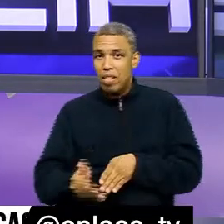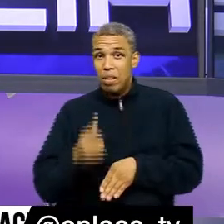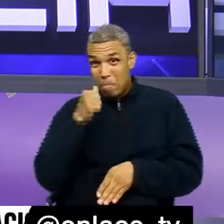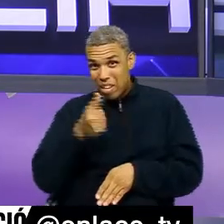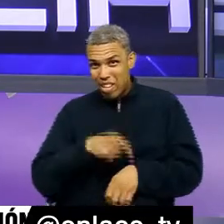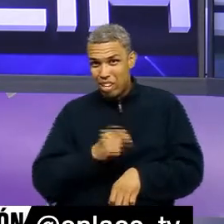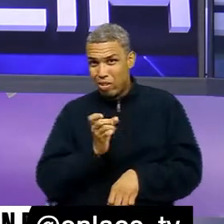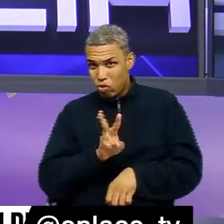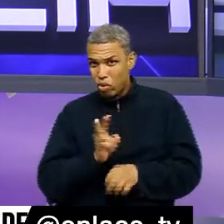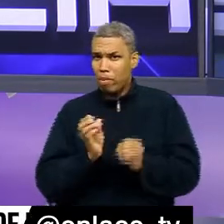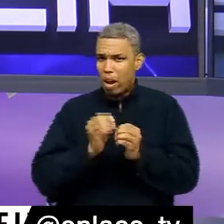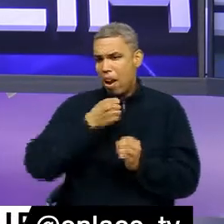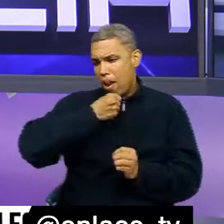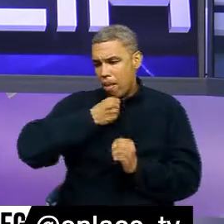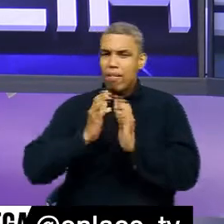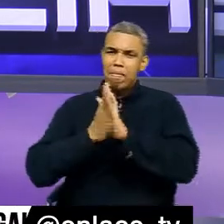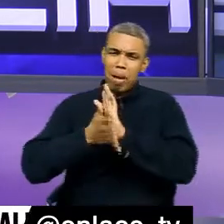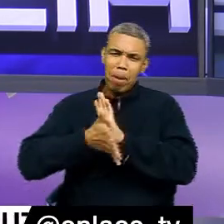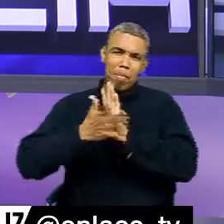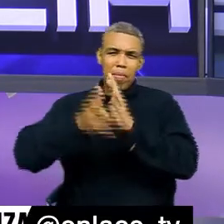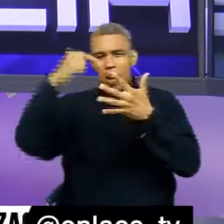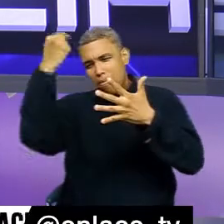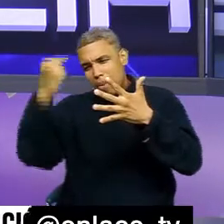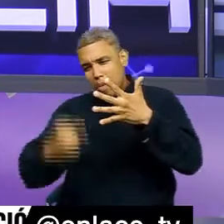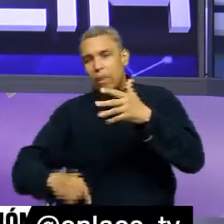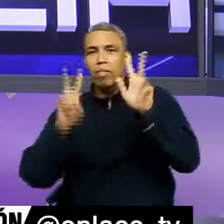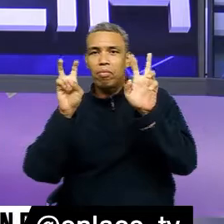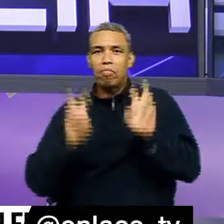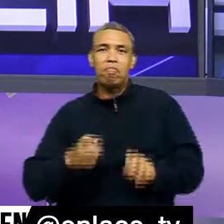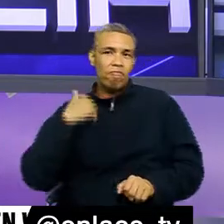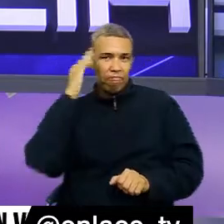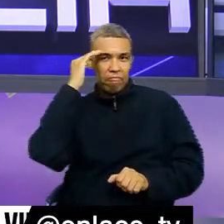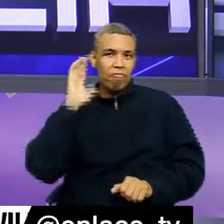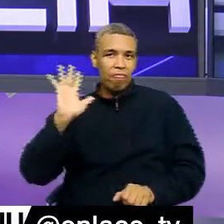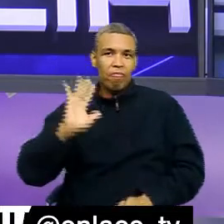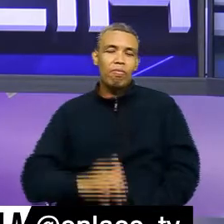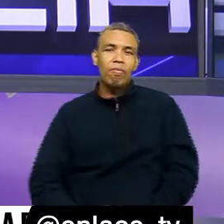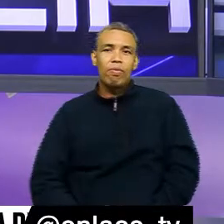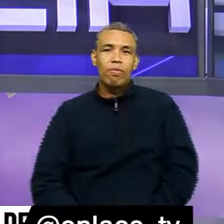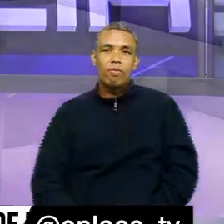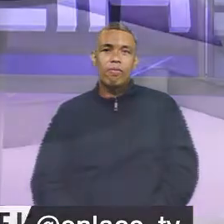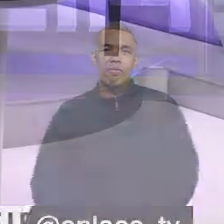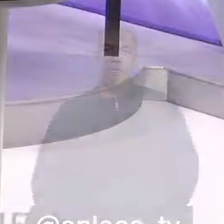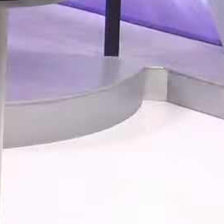con todo lo que acontece en Barranca Bermeja y la ciudad. Por supuesto, en Enlace Noticias, lo que usted quiere ver. Feliz noche.